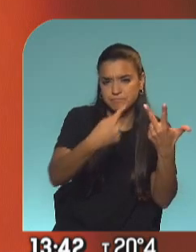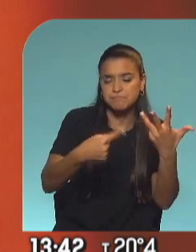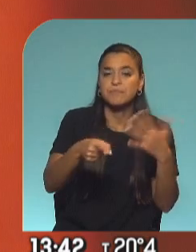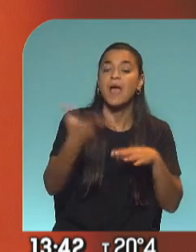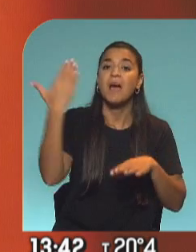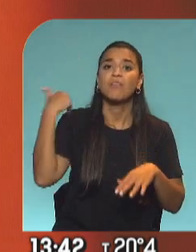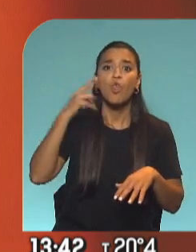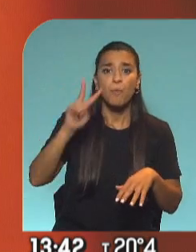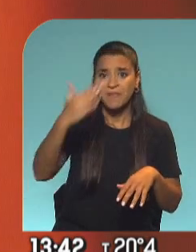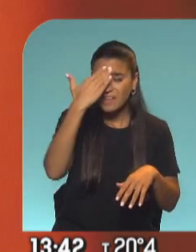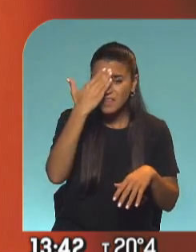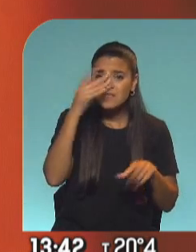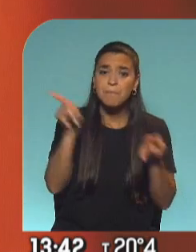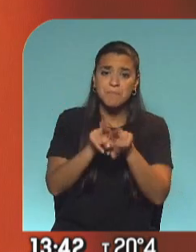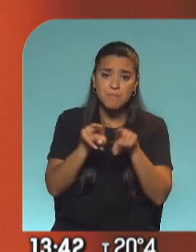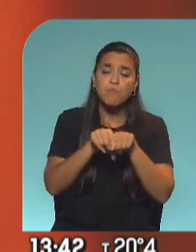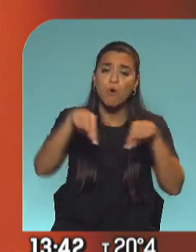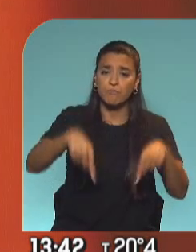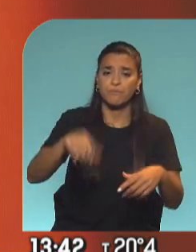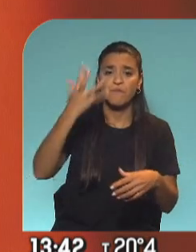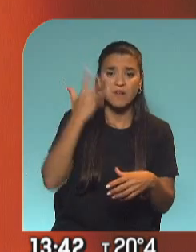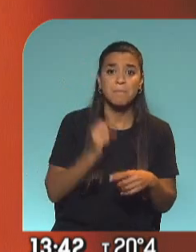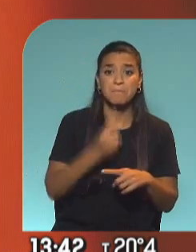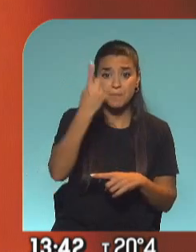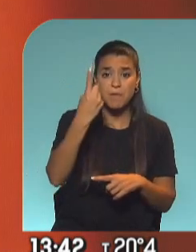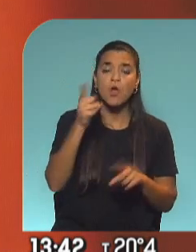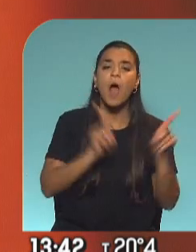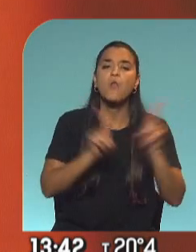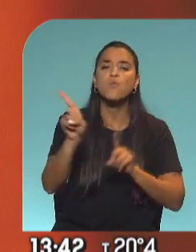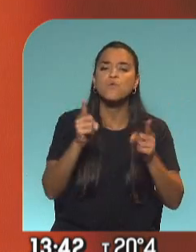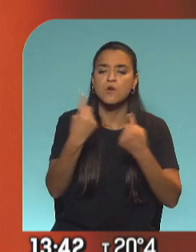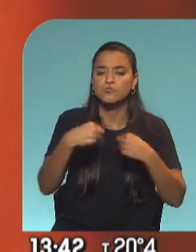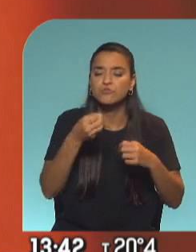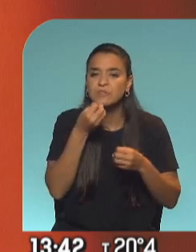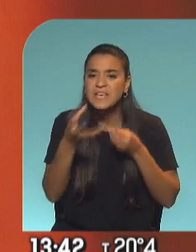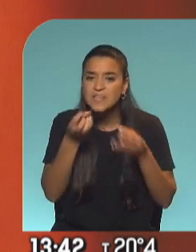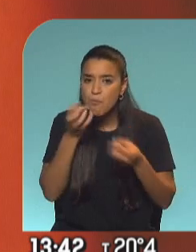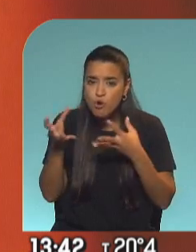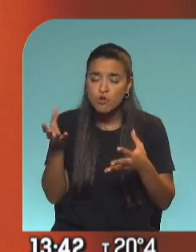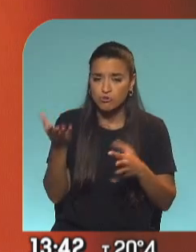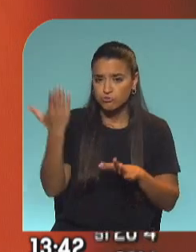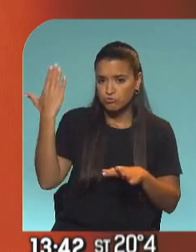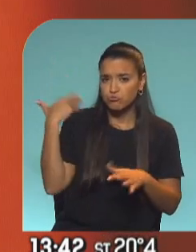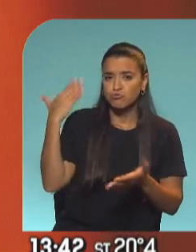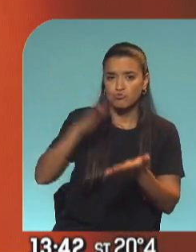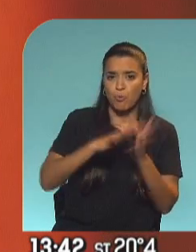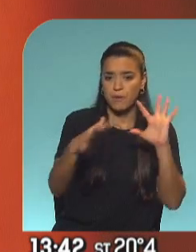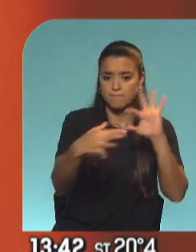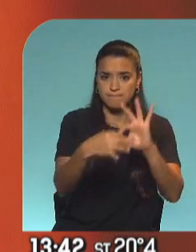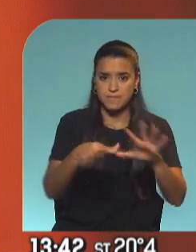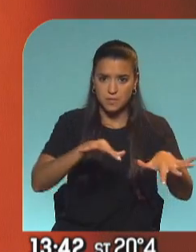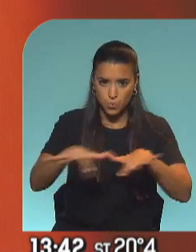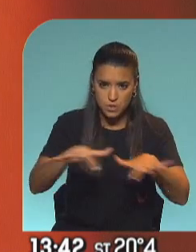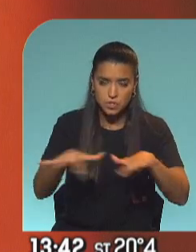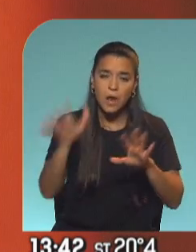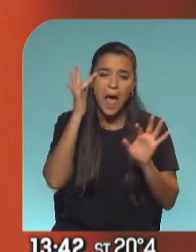oportunidades, vuelve a pasar en Francia. Vamos a compartir primero algunos testimonios que se conocieron con respecto a estos hechos,